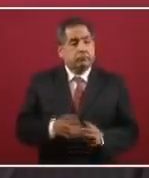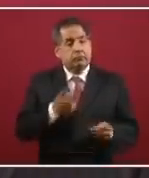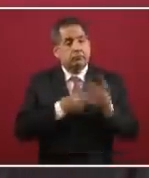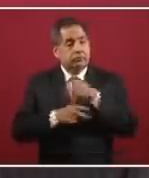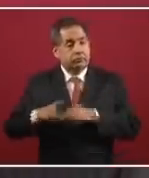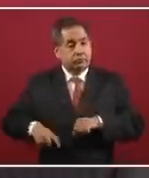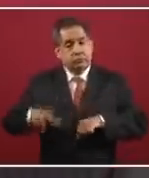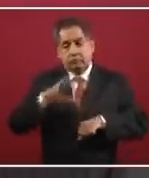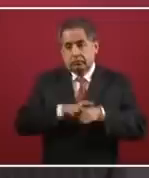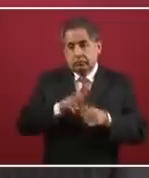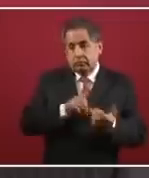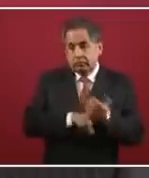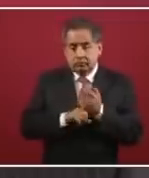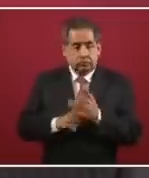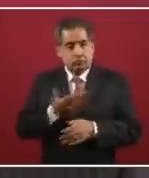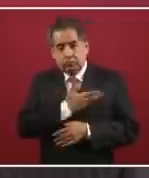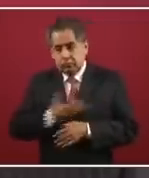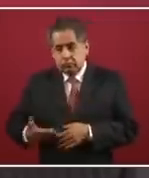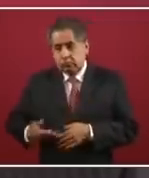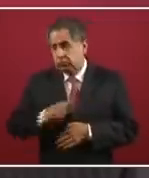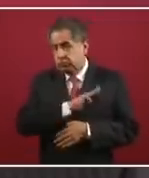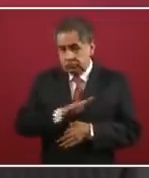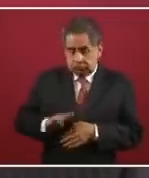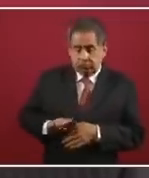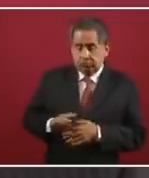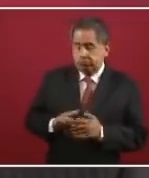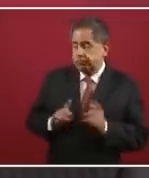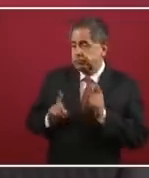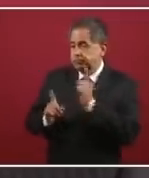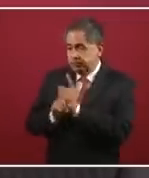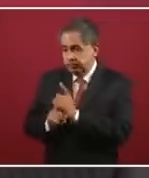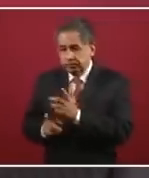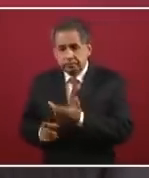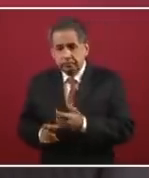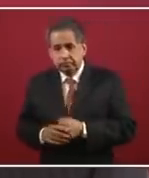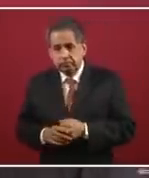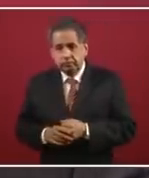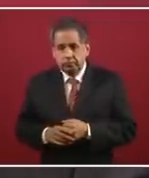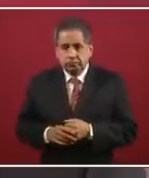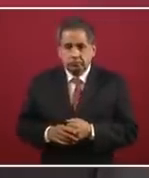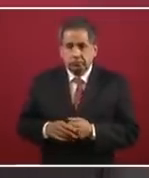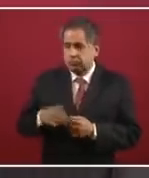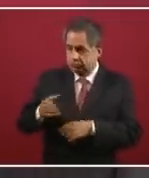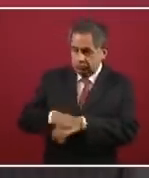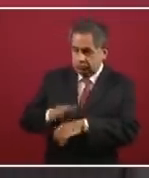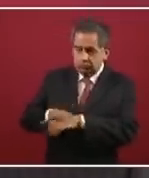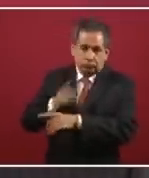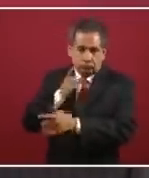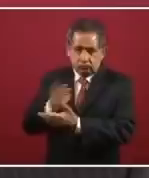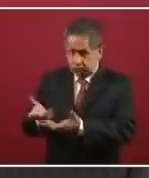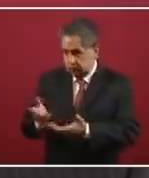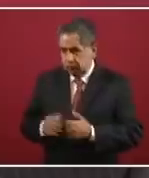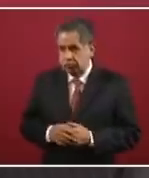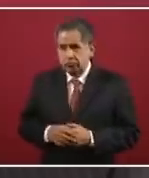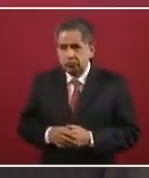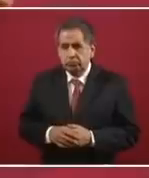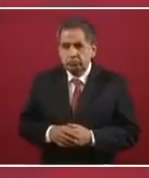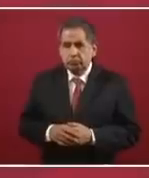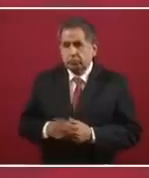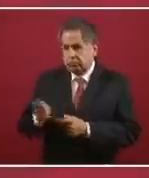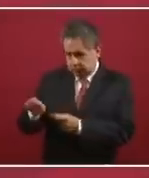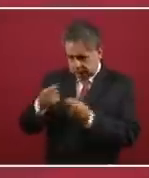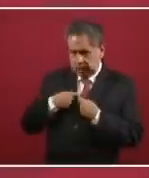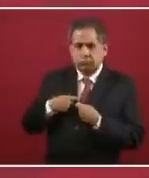gobernadores, presidentes municipales, y le decían a los diputados,